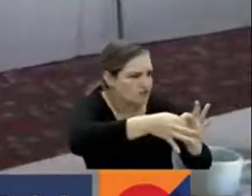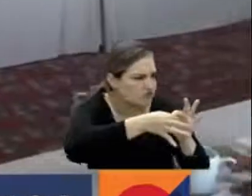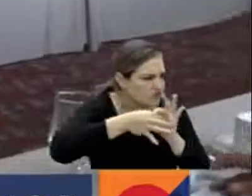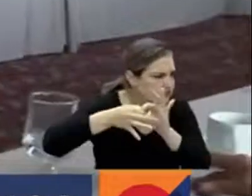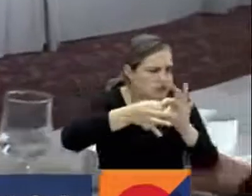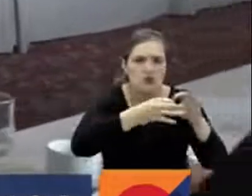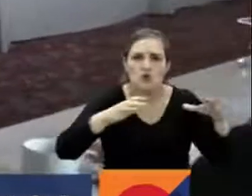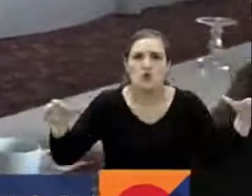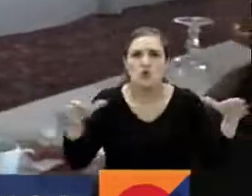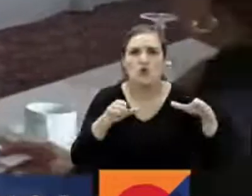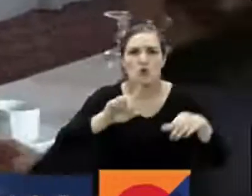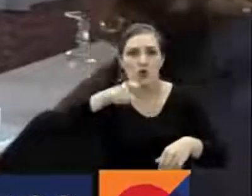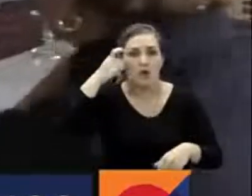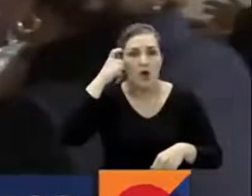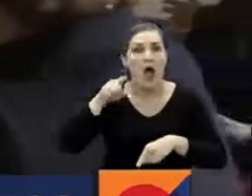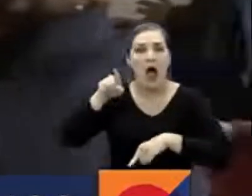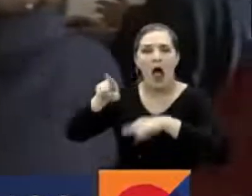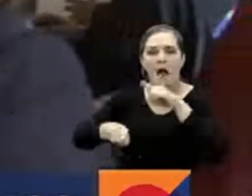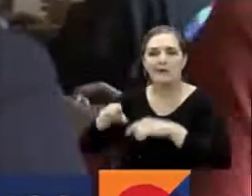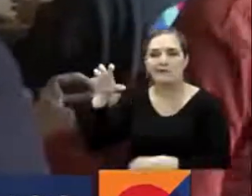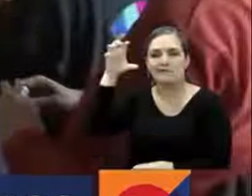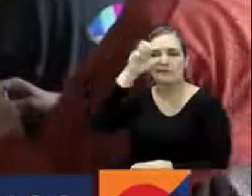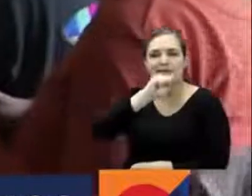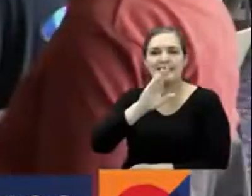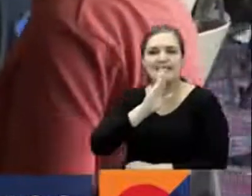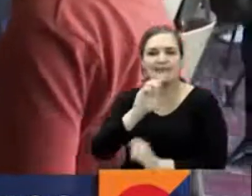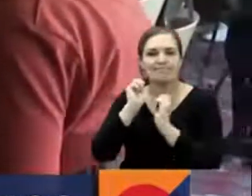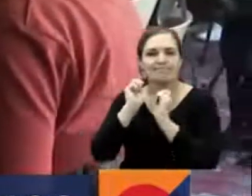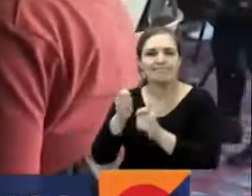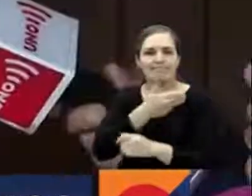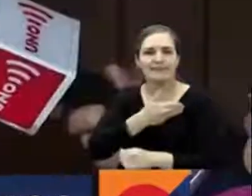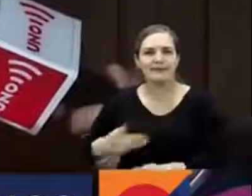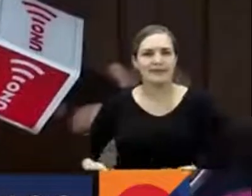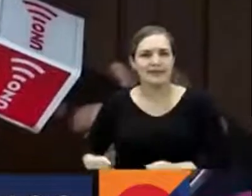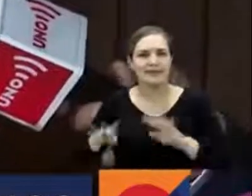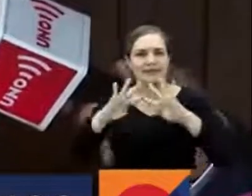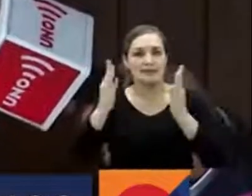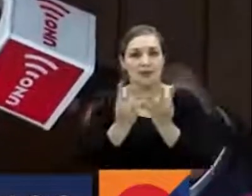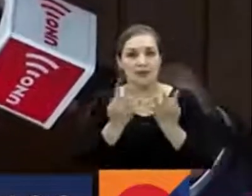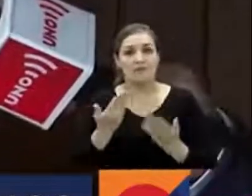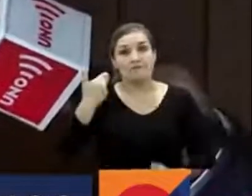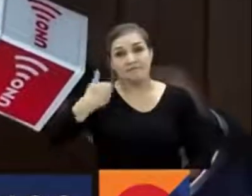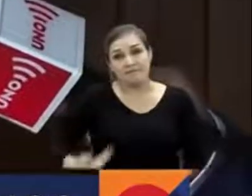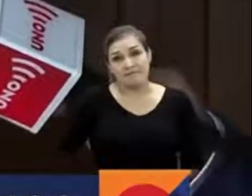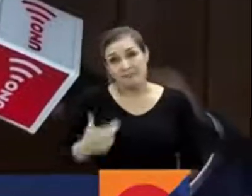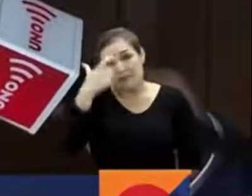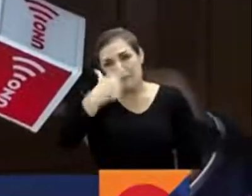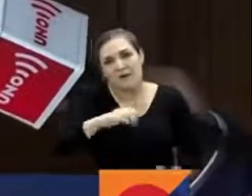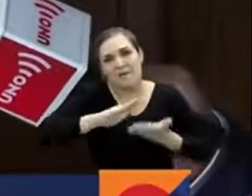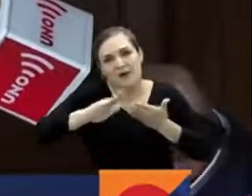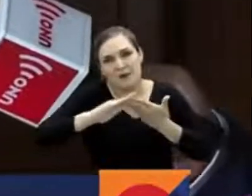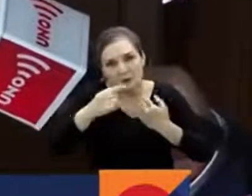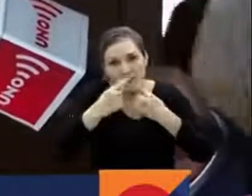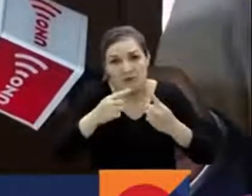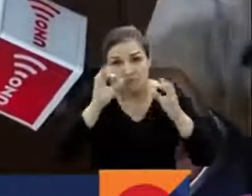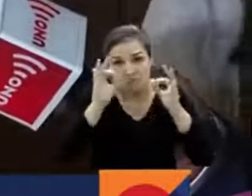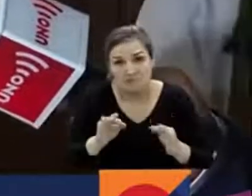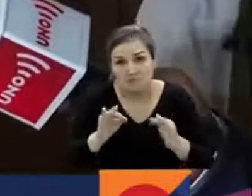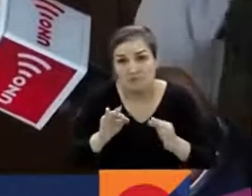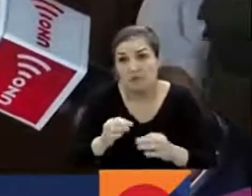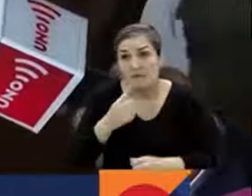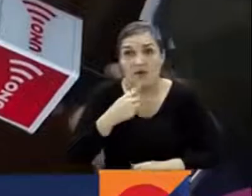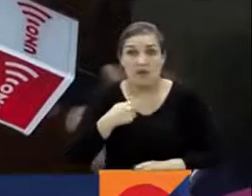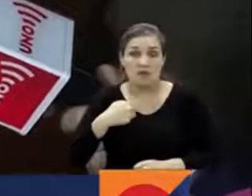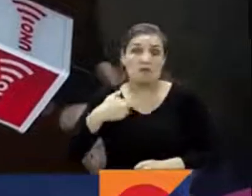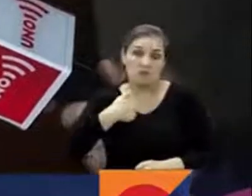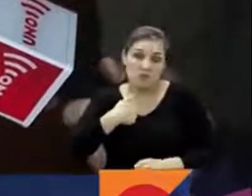vez empiezan a sonar nombres para la presidencia del Senado. Entre ellos mi persona, perdonen que me ponga por delante por ser la cabeza de lista, también